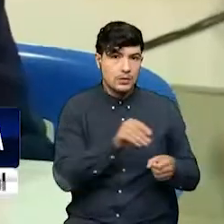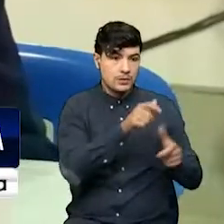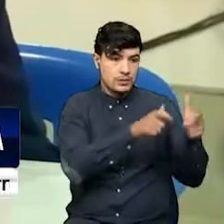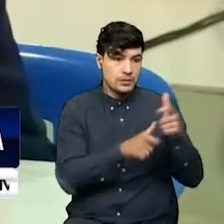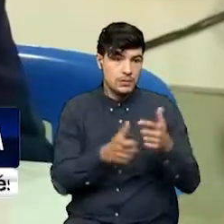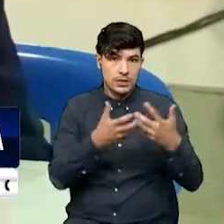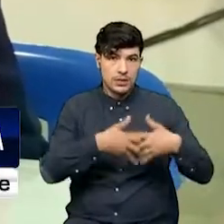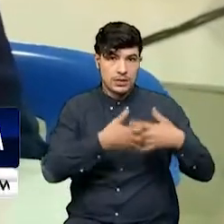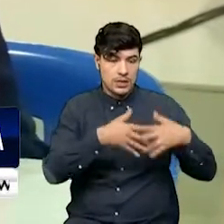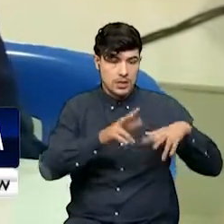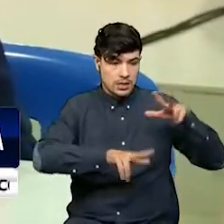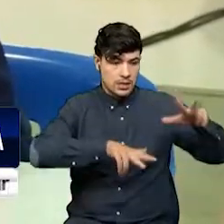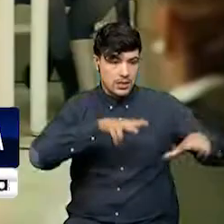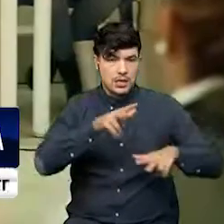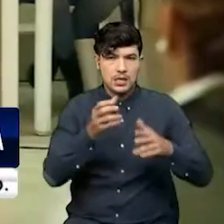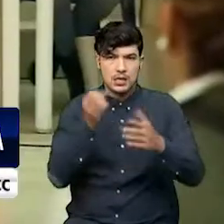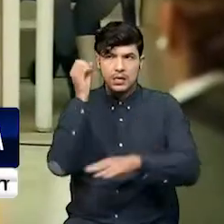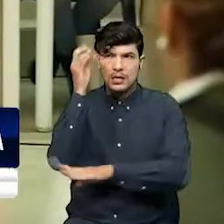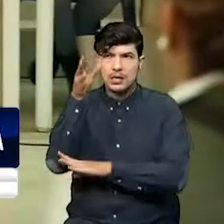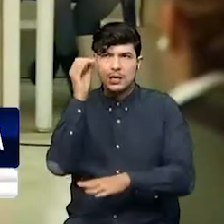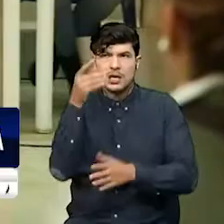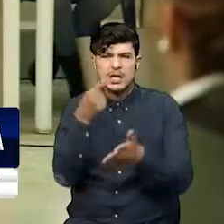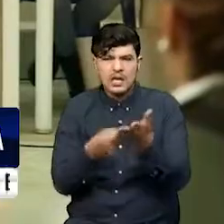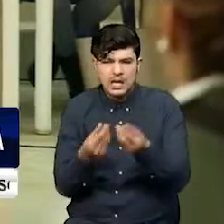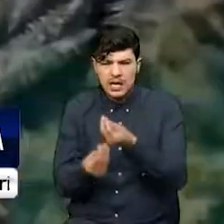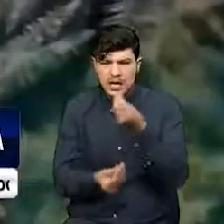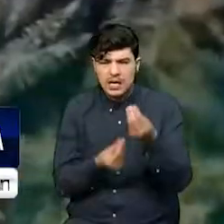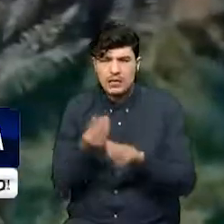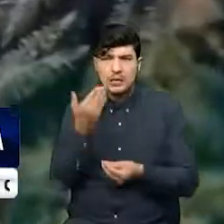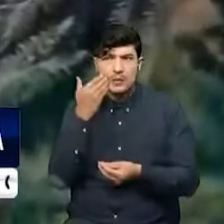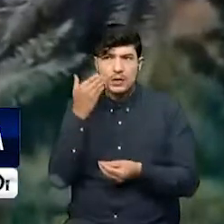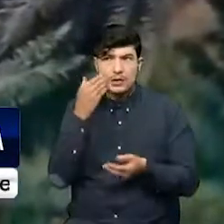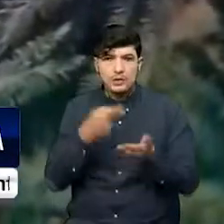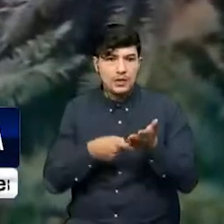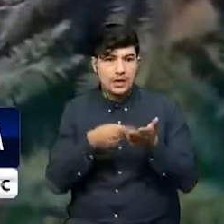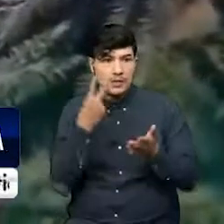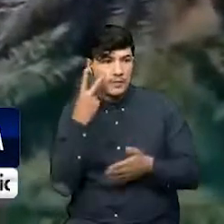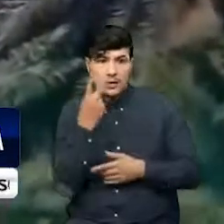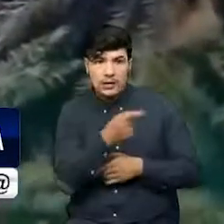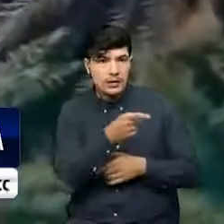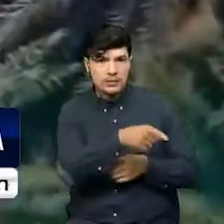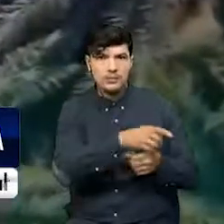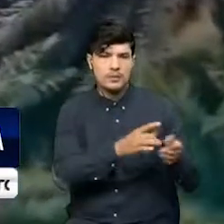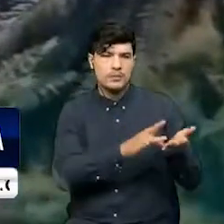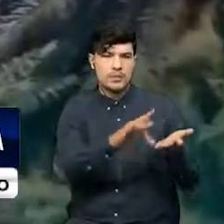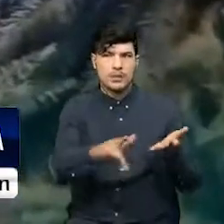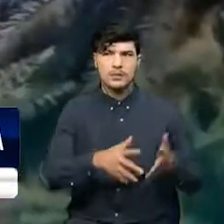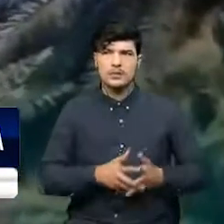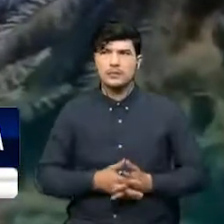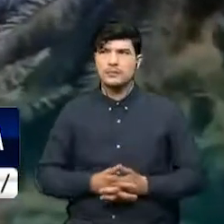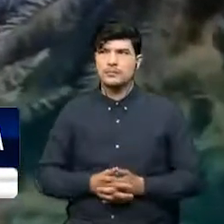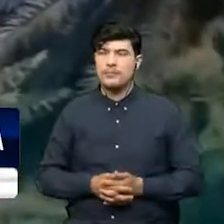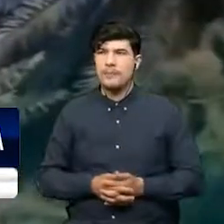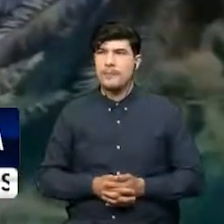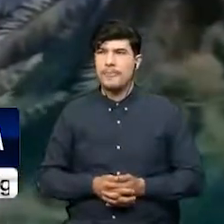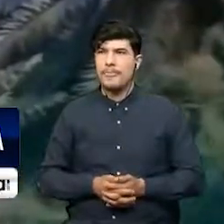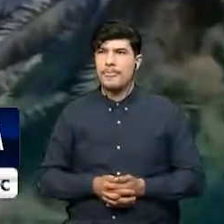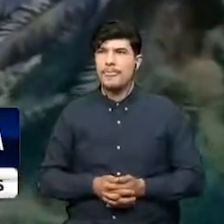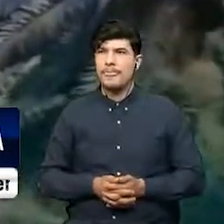ecopetrol expusieron que se hizo en él en que se registró esta emergencia un lujo